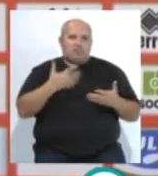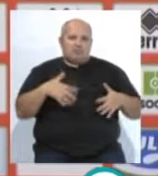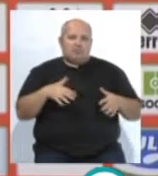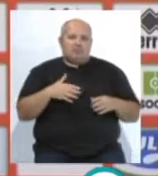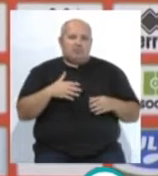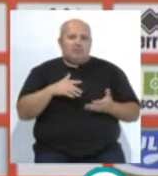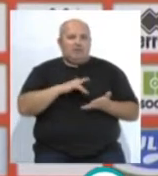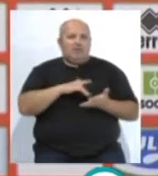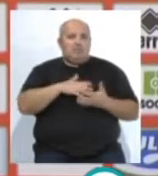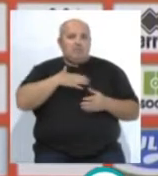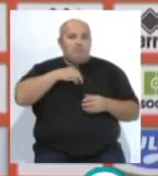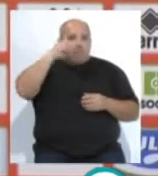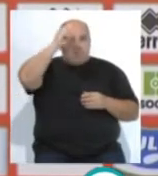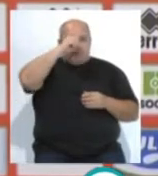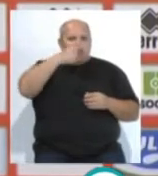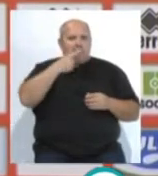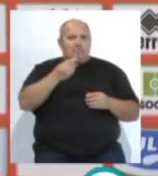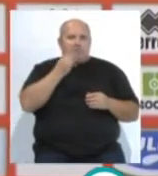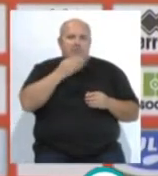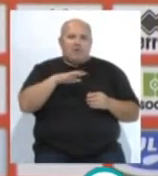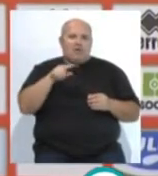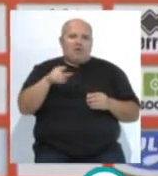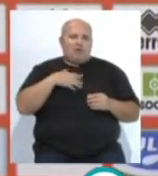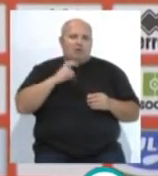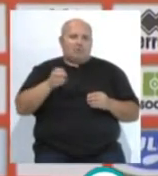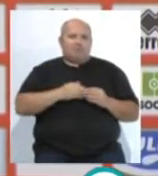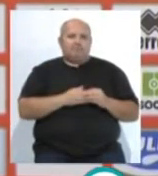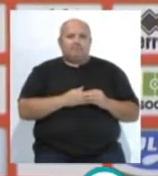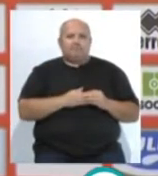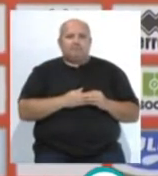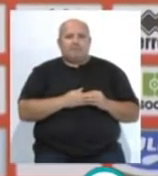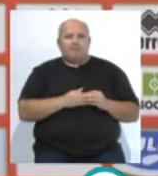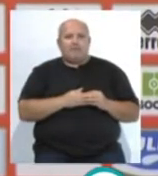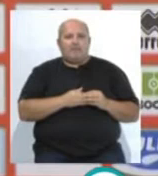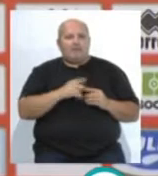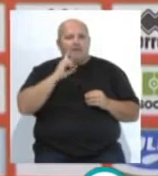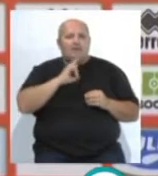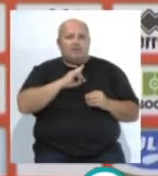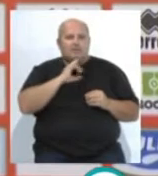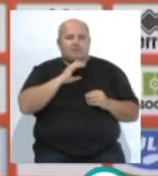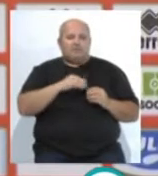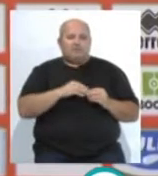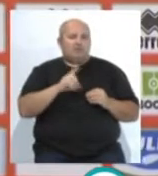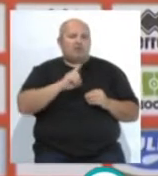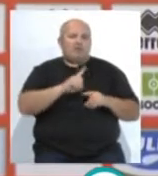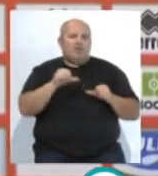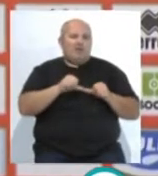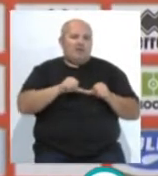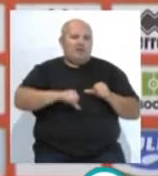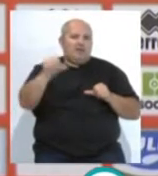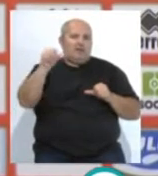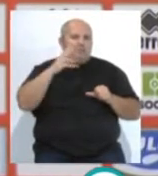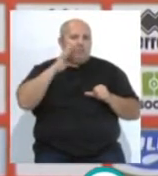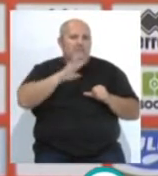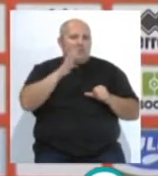Y ha sido, bajo mi opinión, vuelvo a repetir, ha sido mejor que el rival. Hay que estar contento. Pero no va a ser el siguiente,